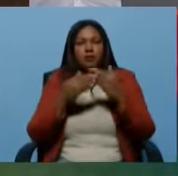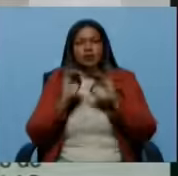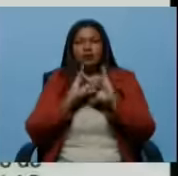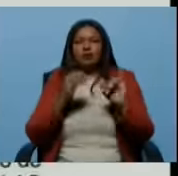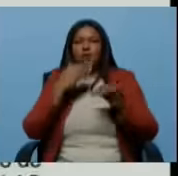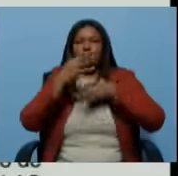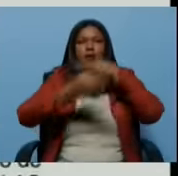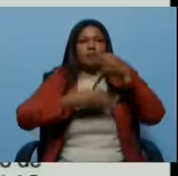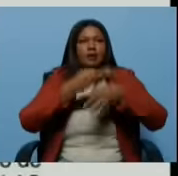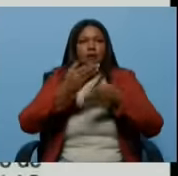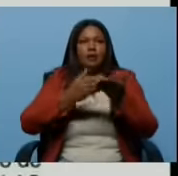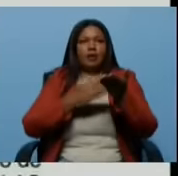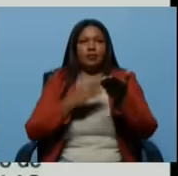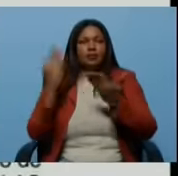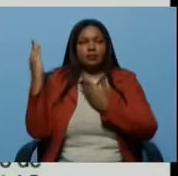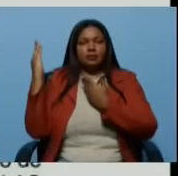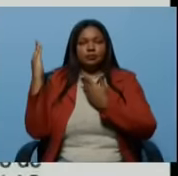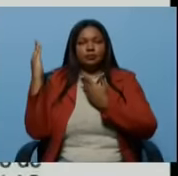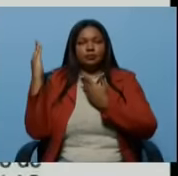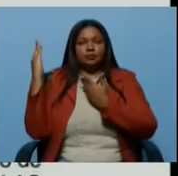los antecedentes de todo